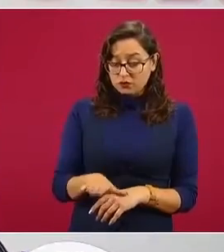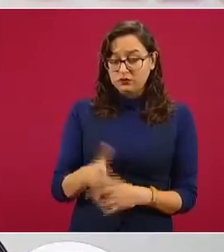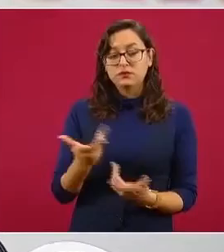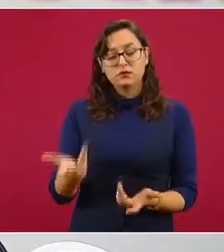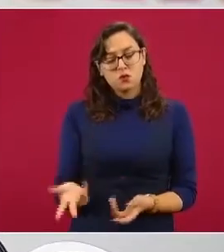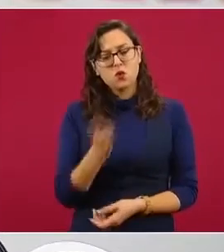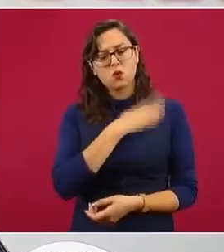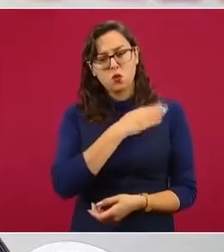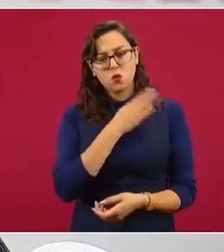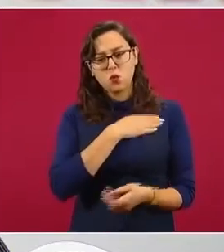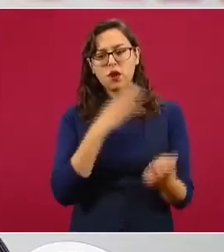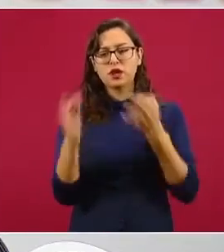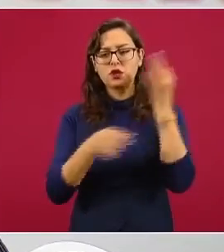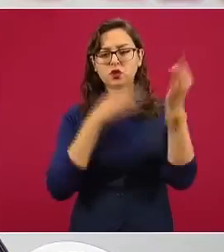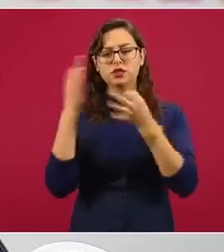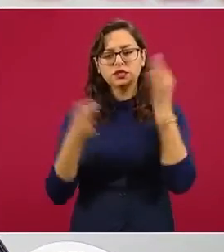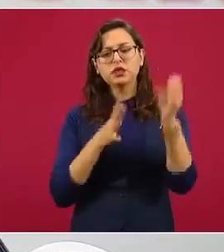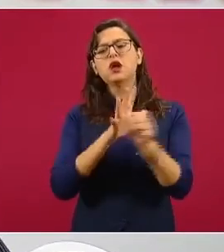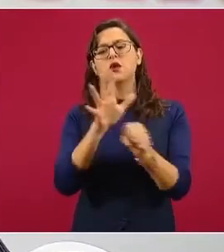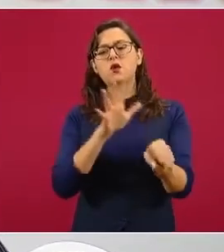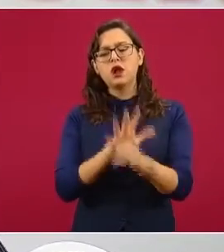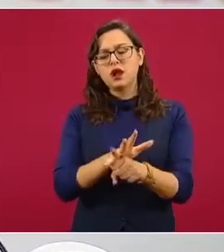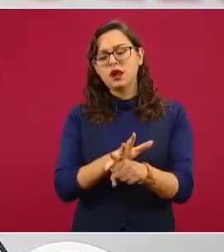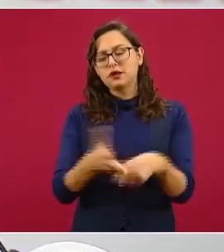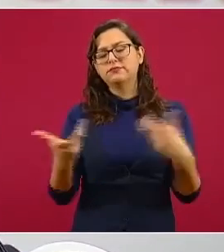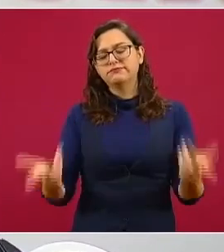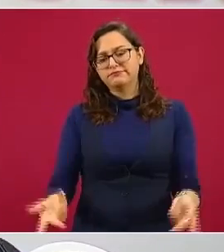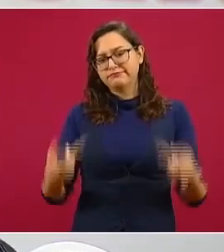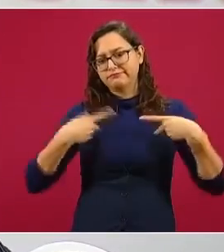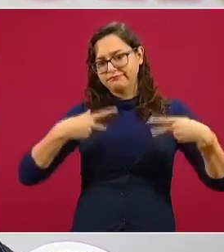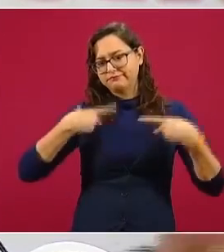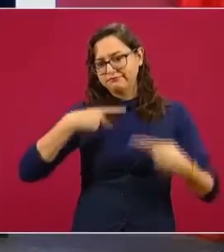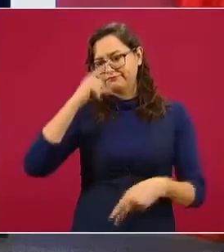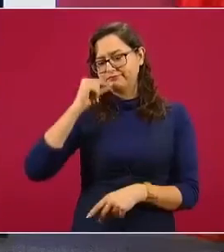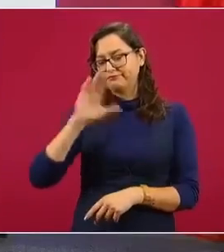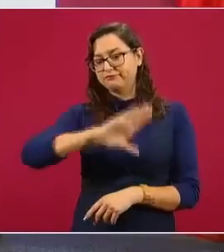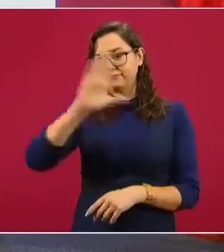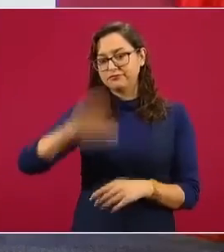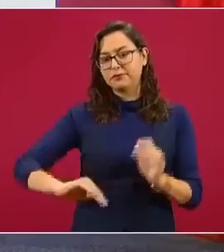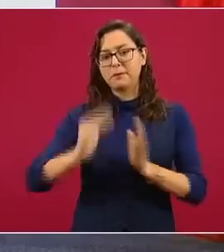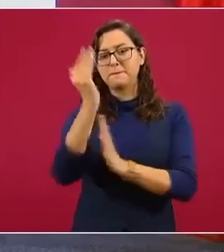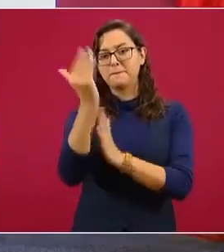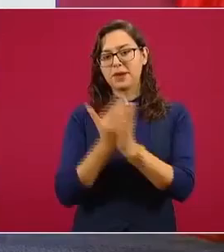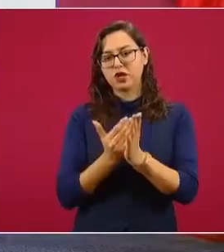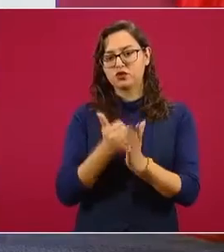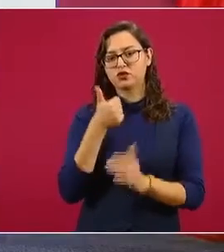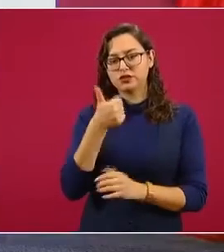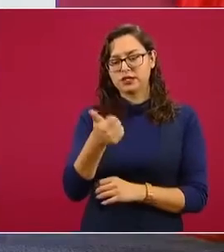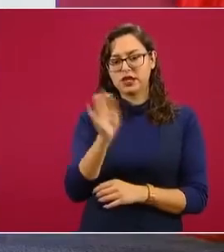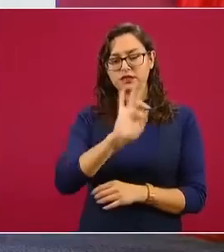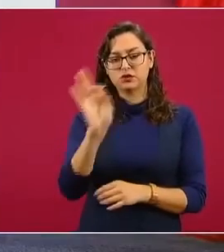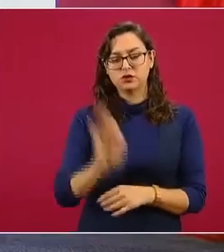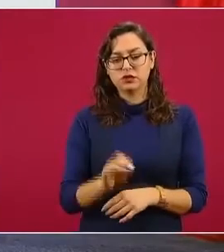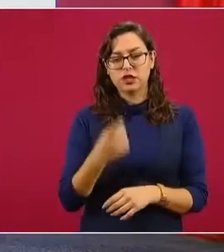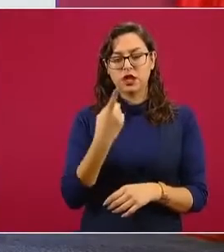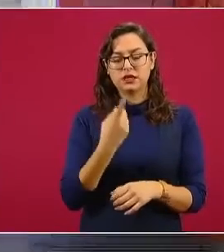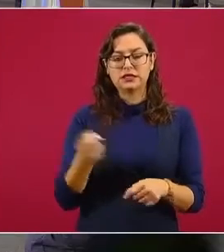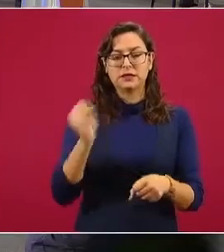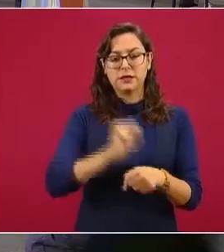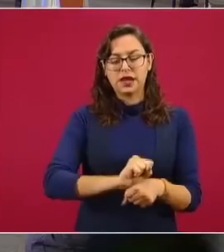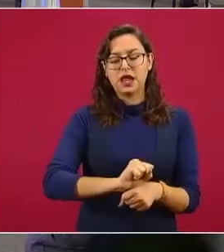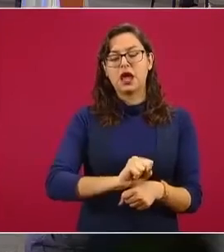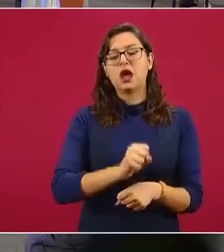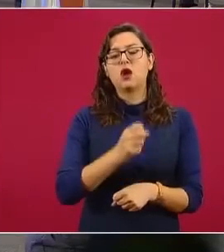de que se redujeron 6% las defunciones registradas entre la semana 45 y la semana